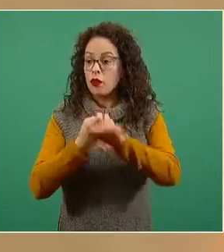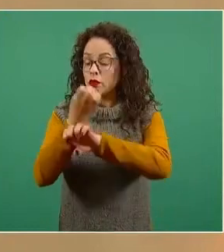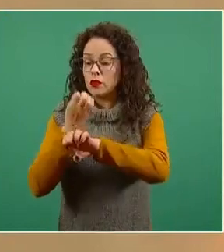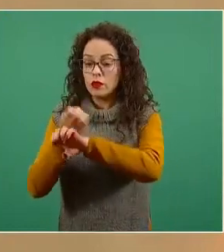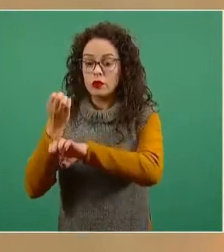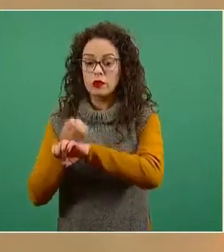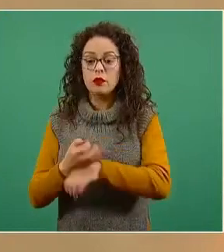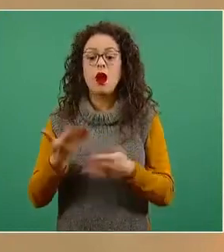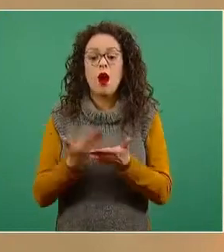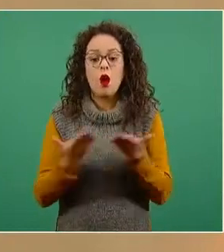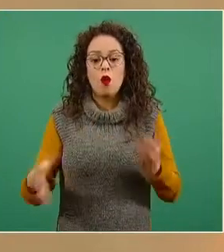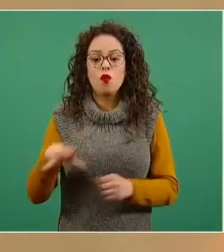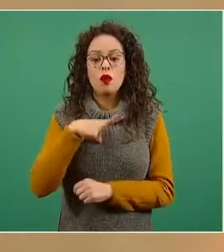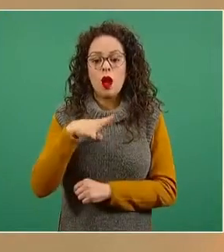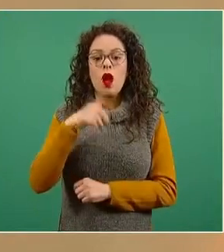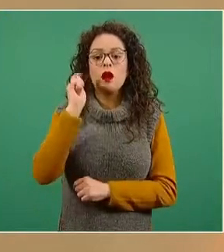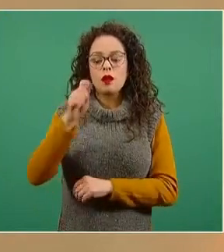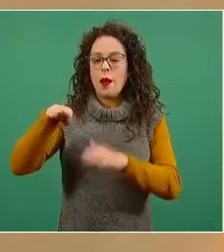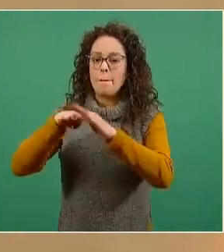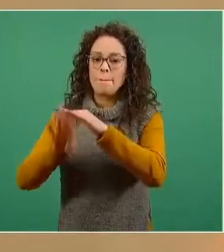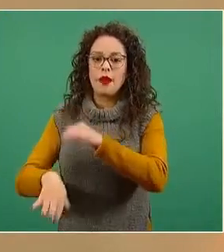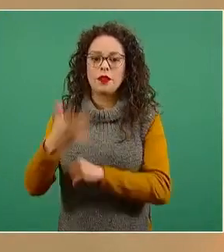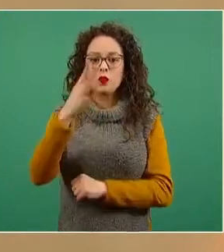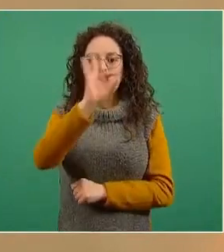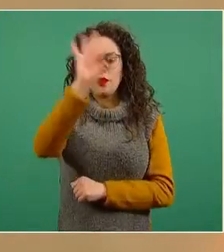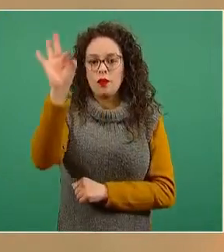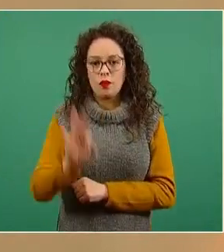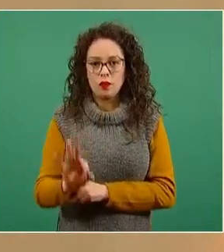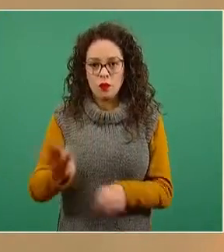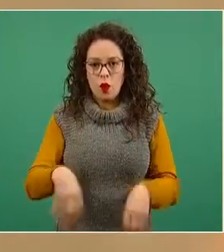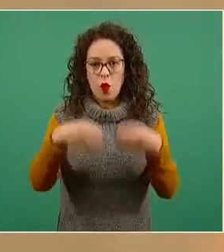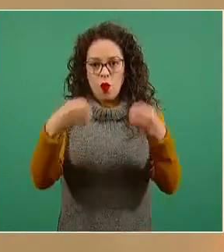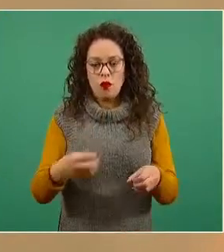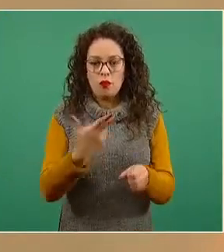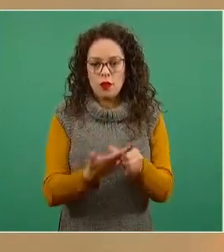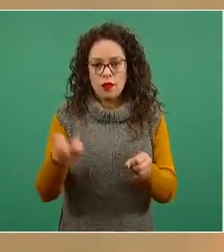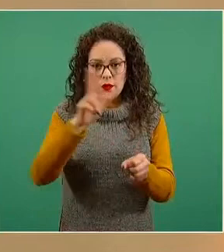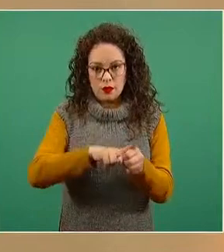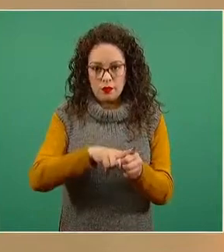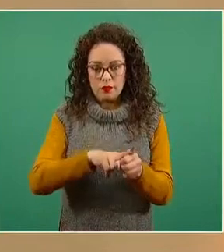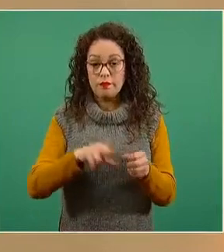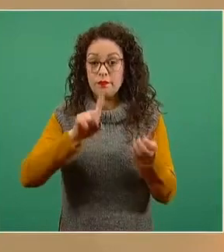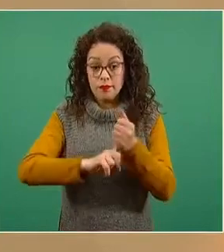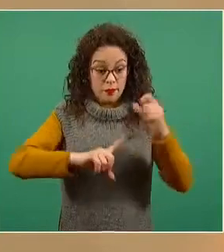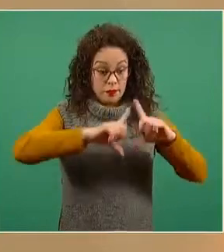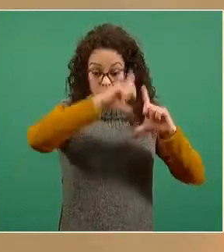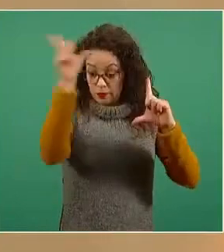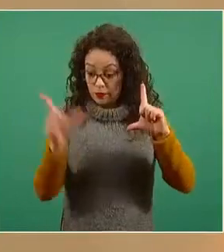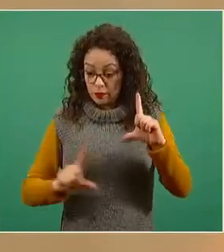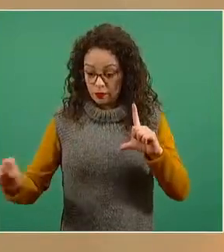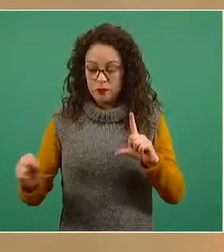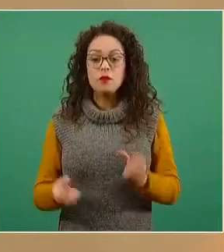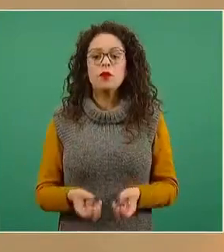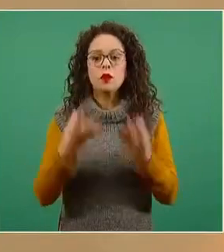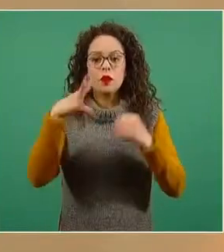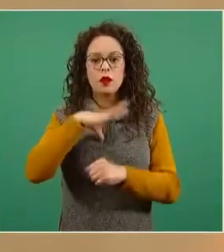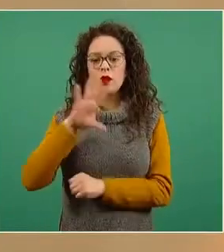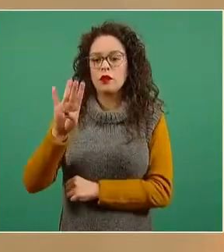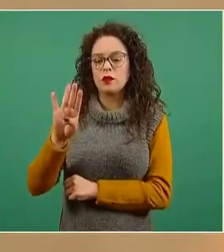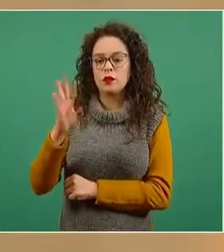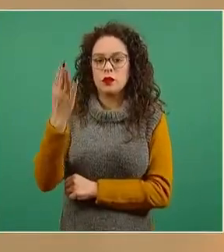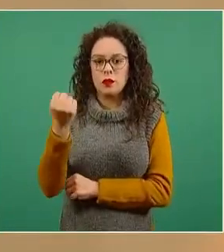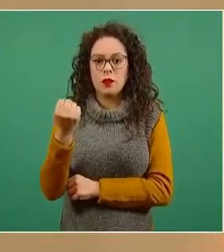federativas aún tienen menos del 50% de su ocupación. A nivel nacional, la ocupación está en 59%,